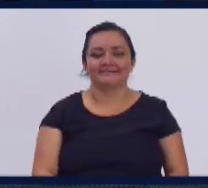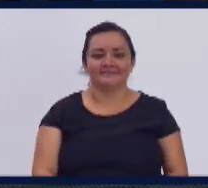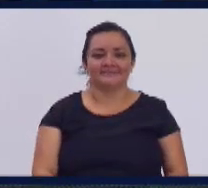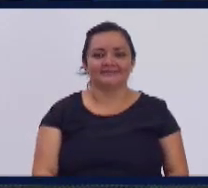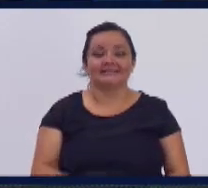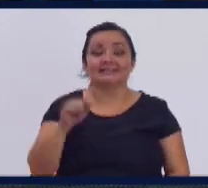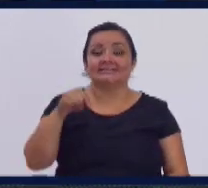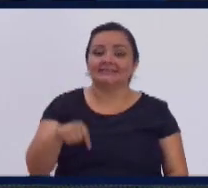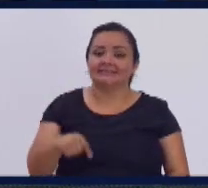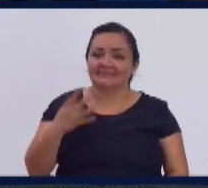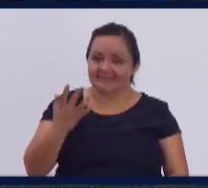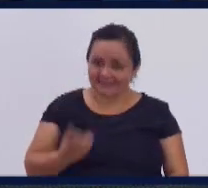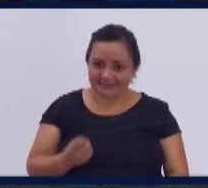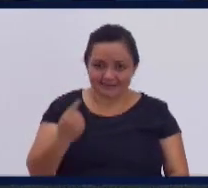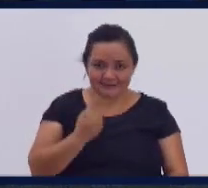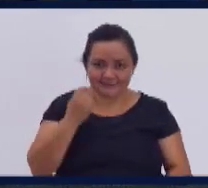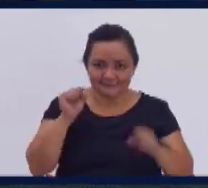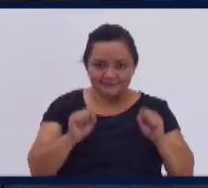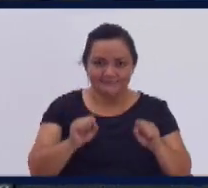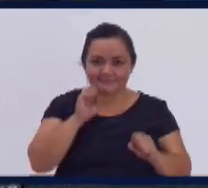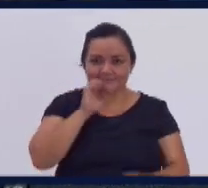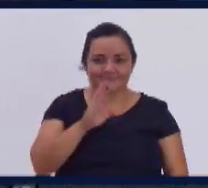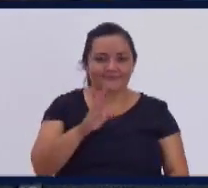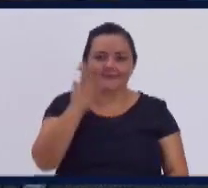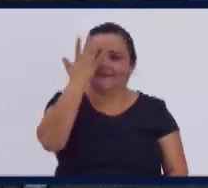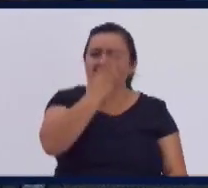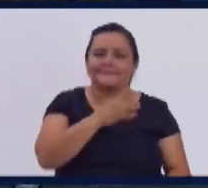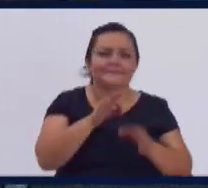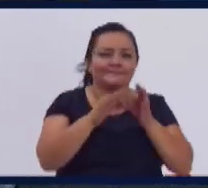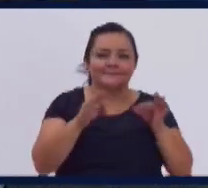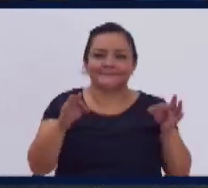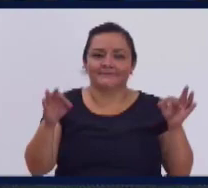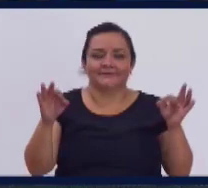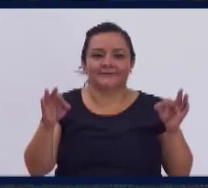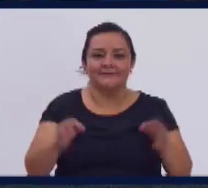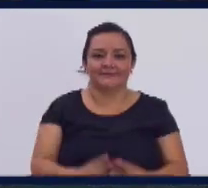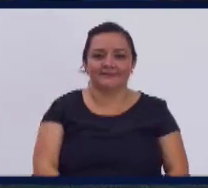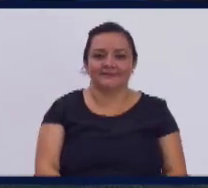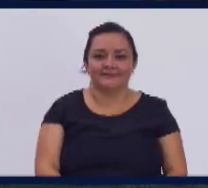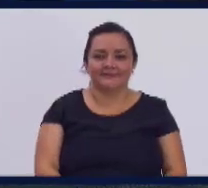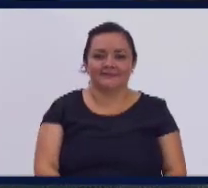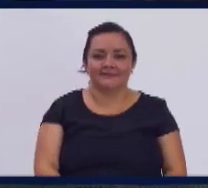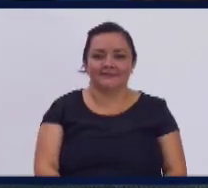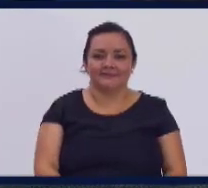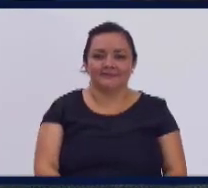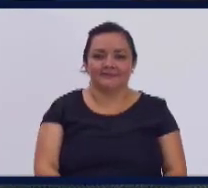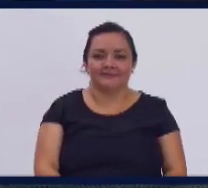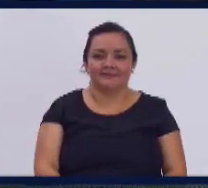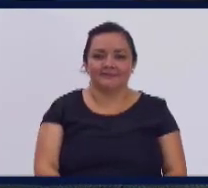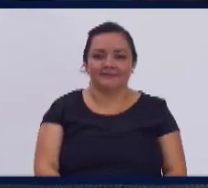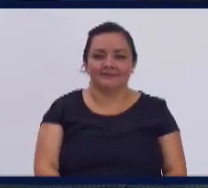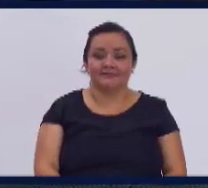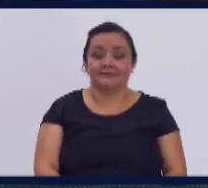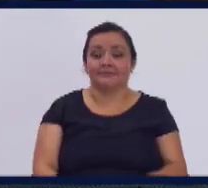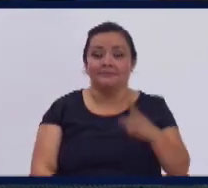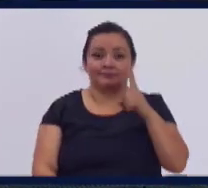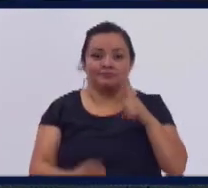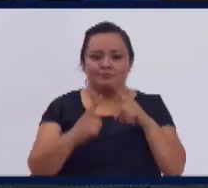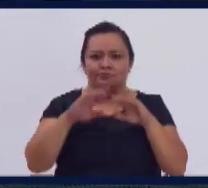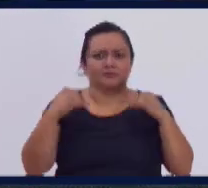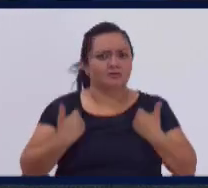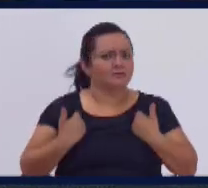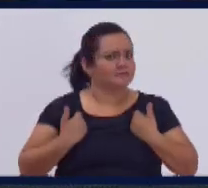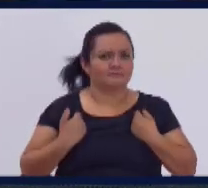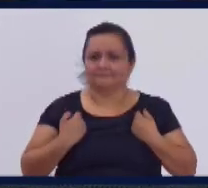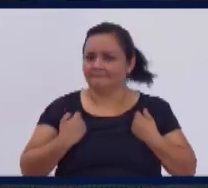El día de hoy solo puedo repetir unas palabras preciosas que aprendimos de nuestro pastor: no te rindas,